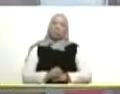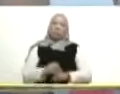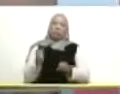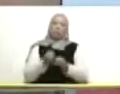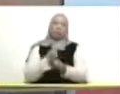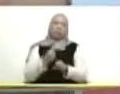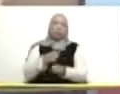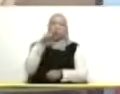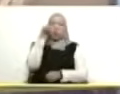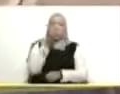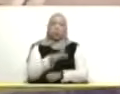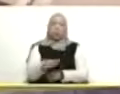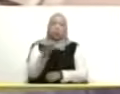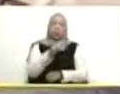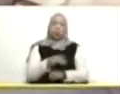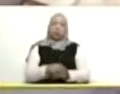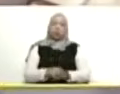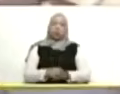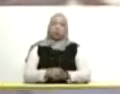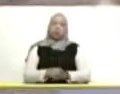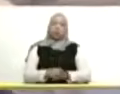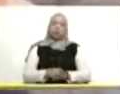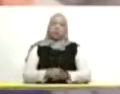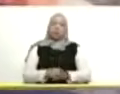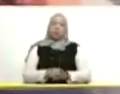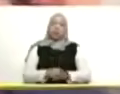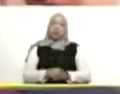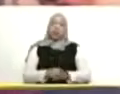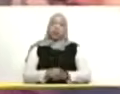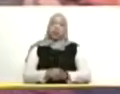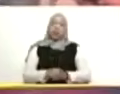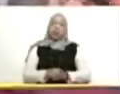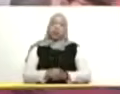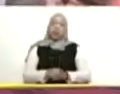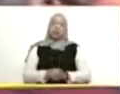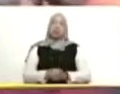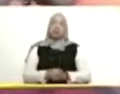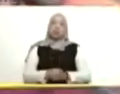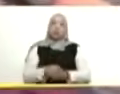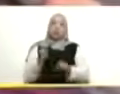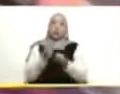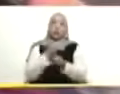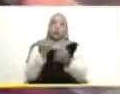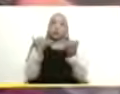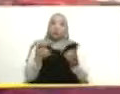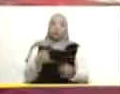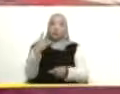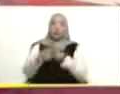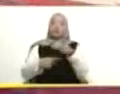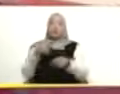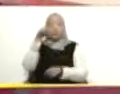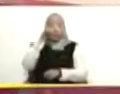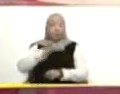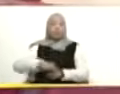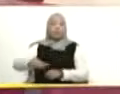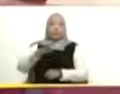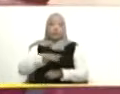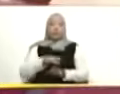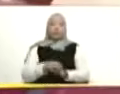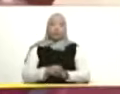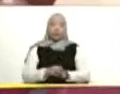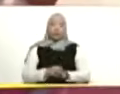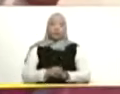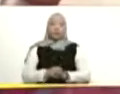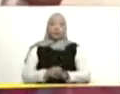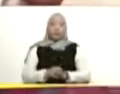dicho, PDVSA, la poderosa PDVSA, la poderosa industria. Nosotros le podemos decir, en